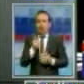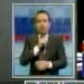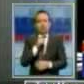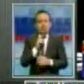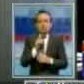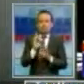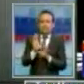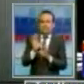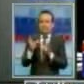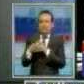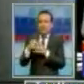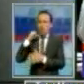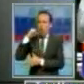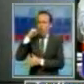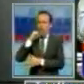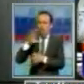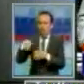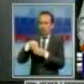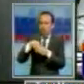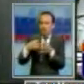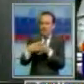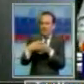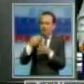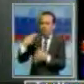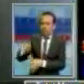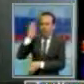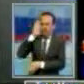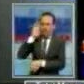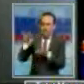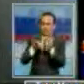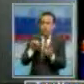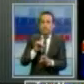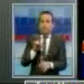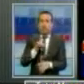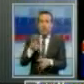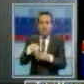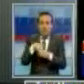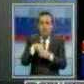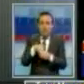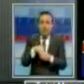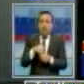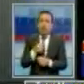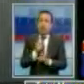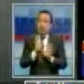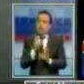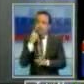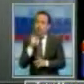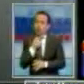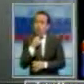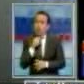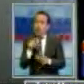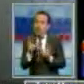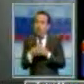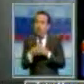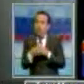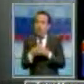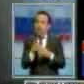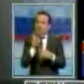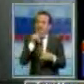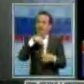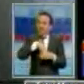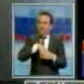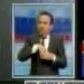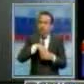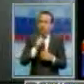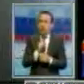aprensión a que el Partido Comunista esté dentro del gabinete, esté dentro del gobierno? No, yo prefiero que esté dentro del gobierno, pero con los dos pies dentro del gobierno, no